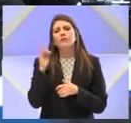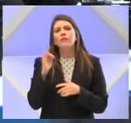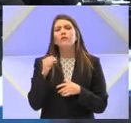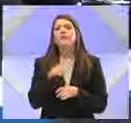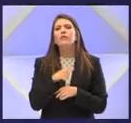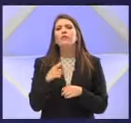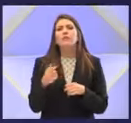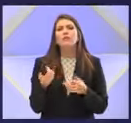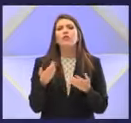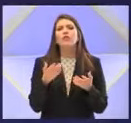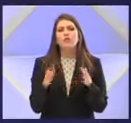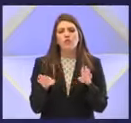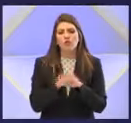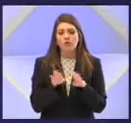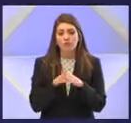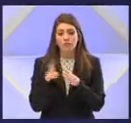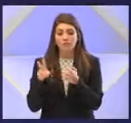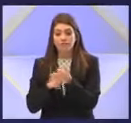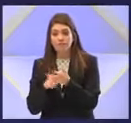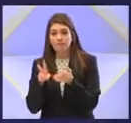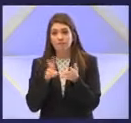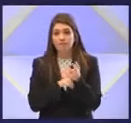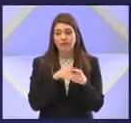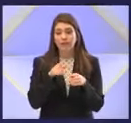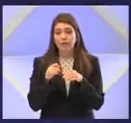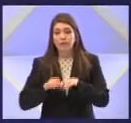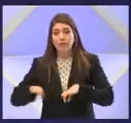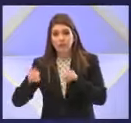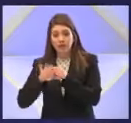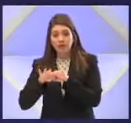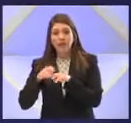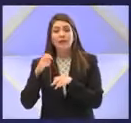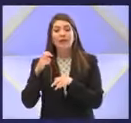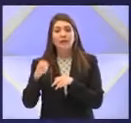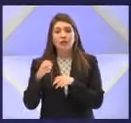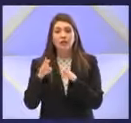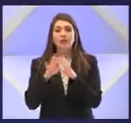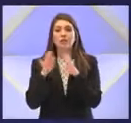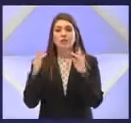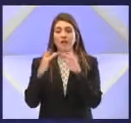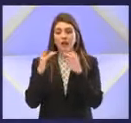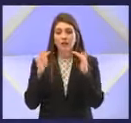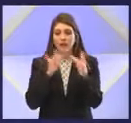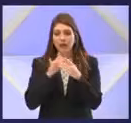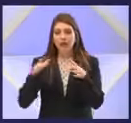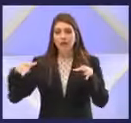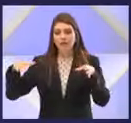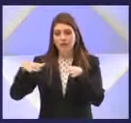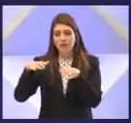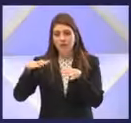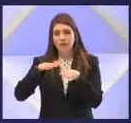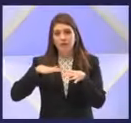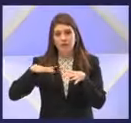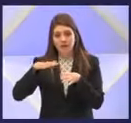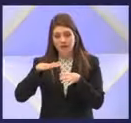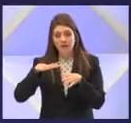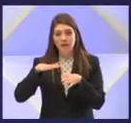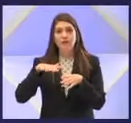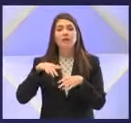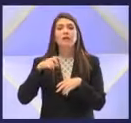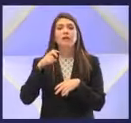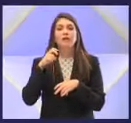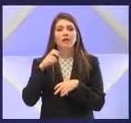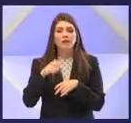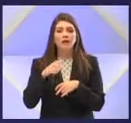quieren la comunidad preservar eso es una red comunitaria y la oit la ocde el pib el café